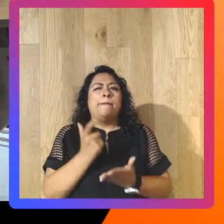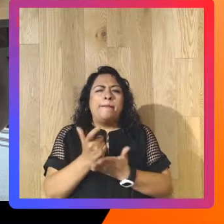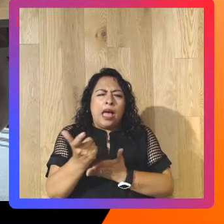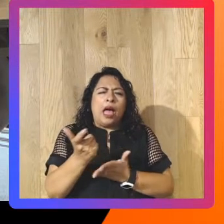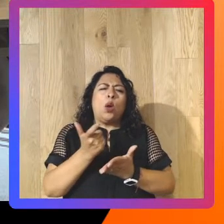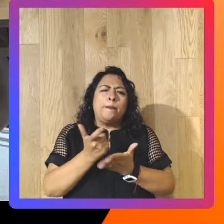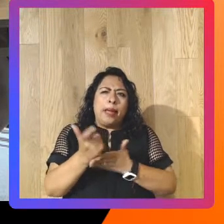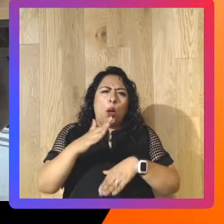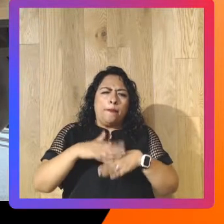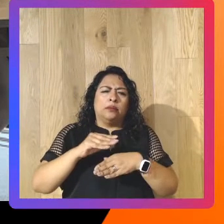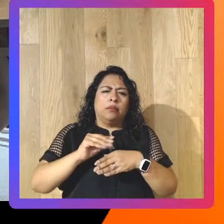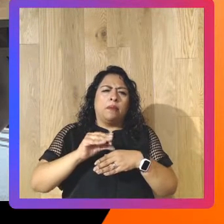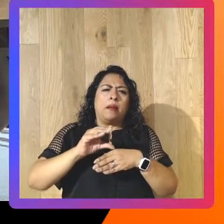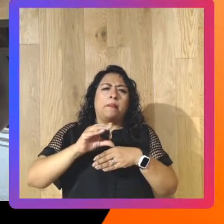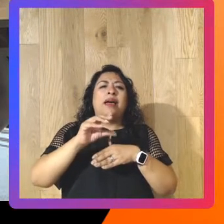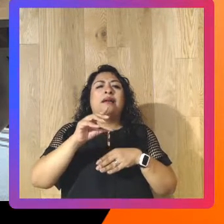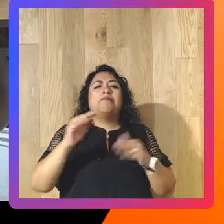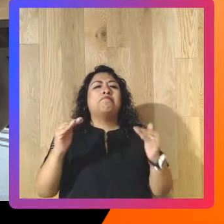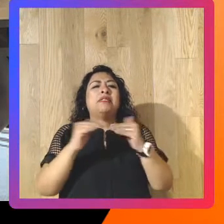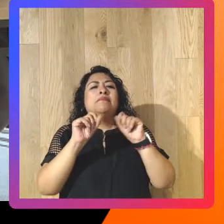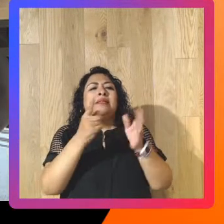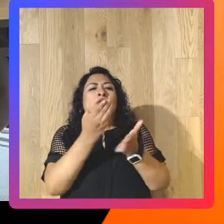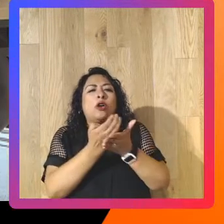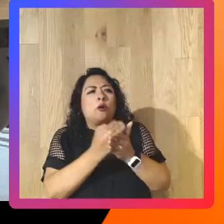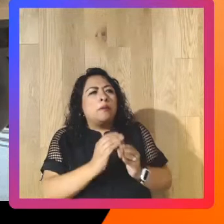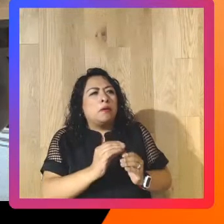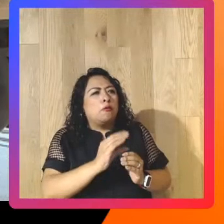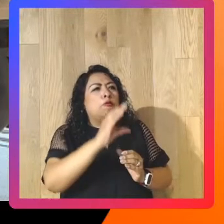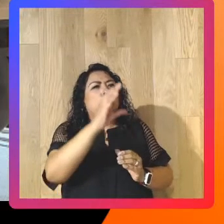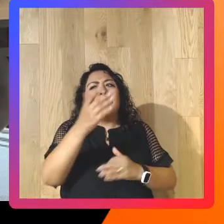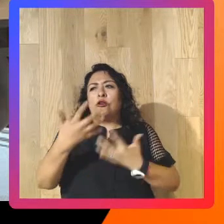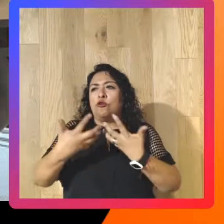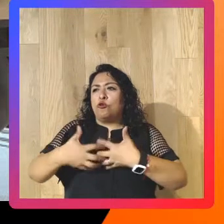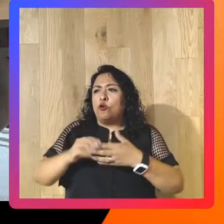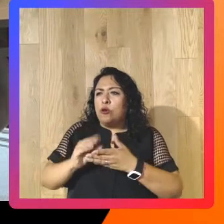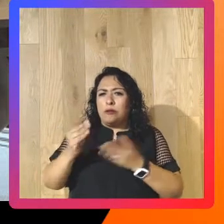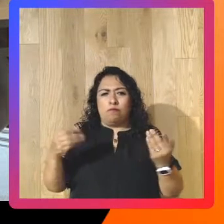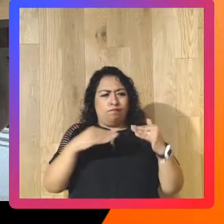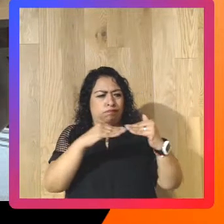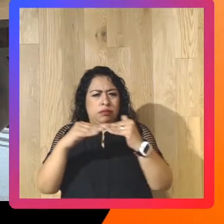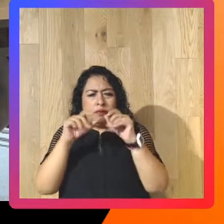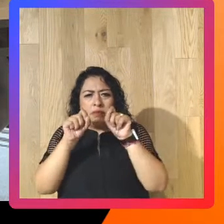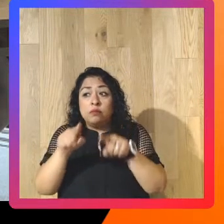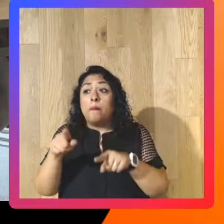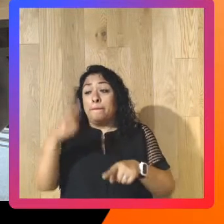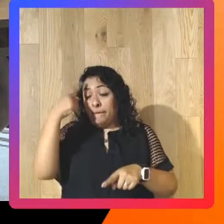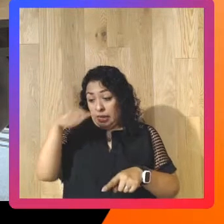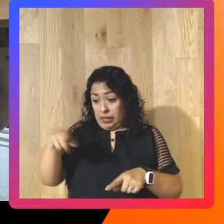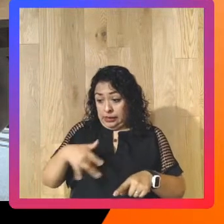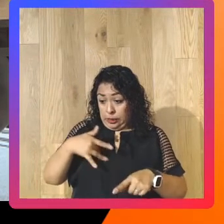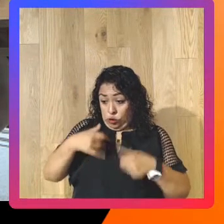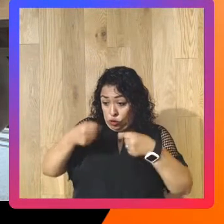salarios en línea con el crecimiento económico y la productividad, con el objetivo de asegurar que los trabajadores compartan